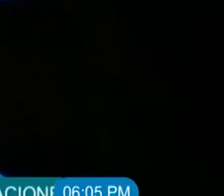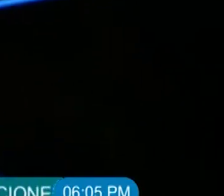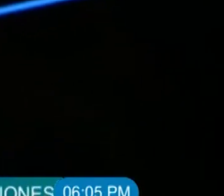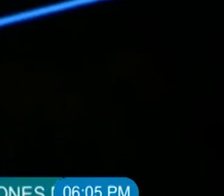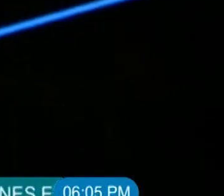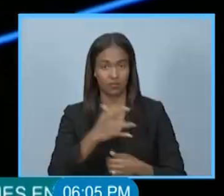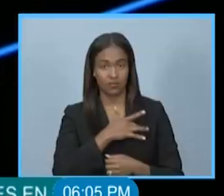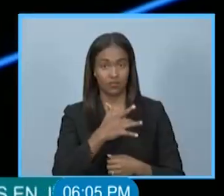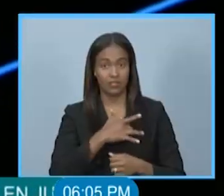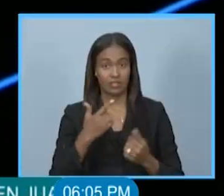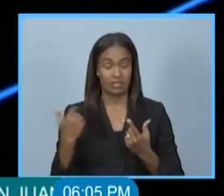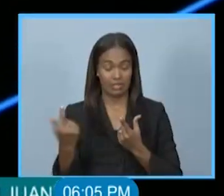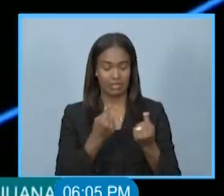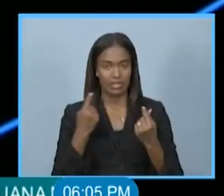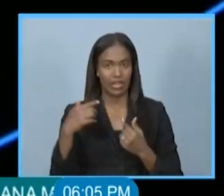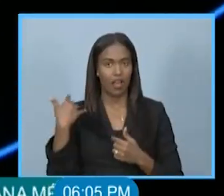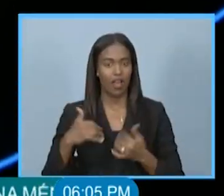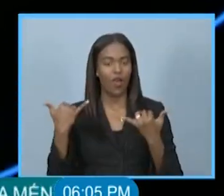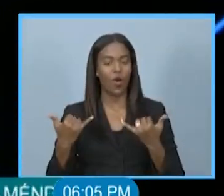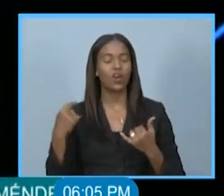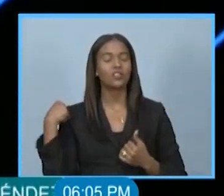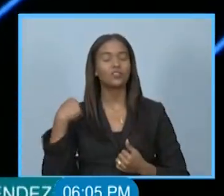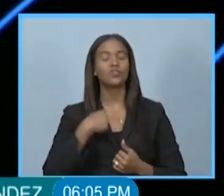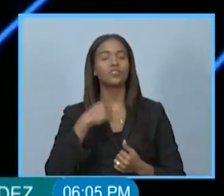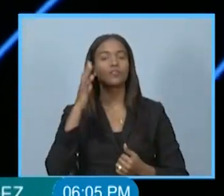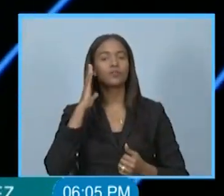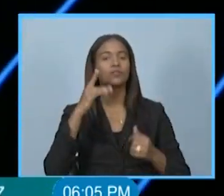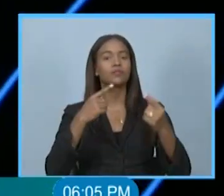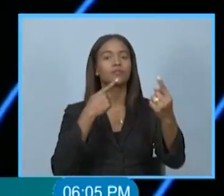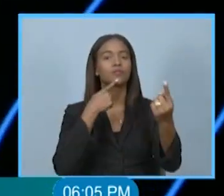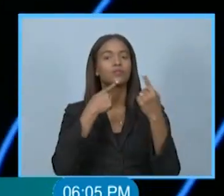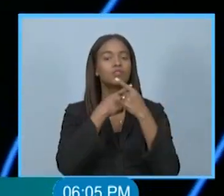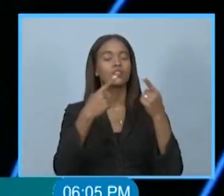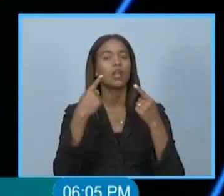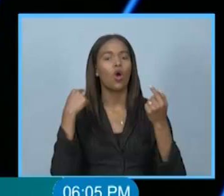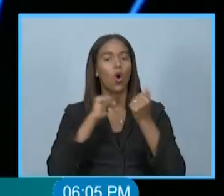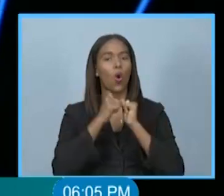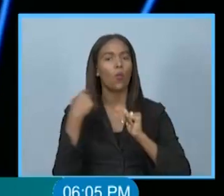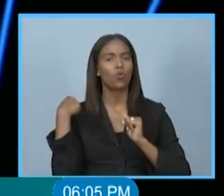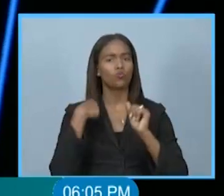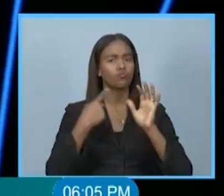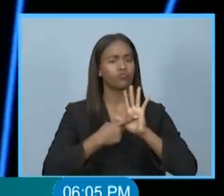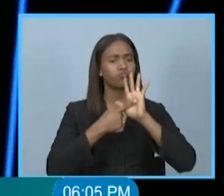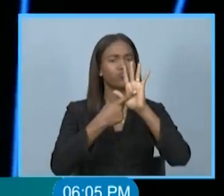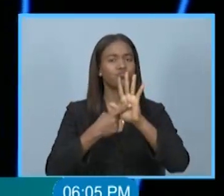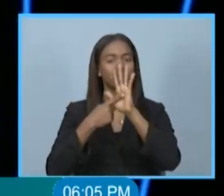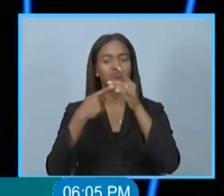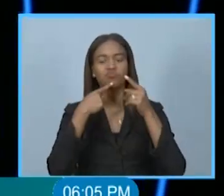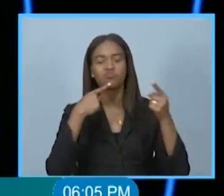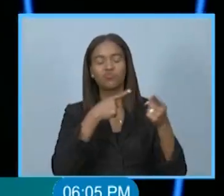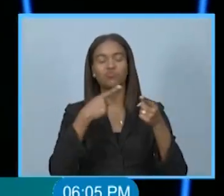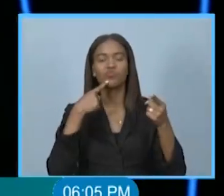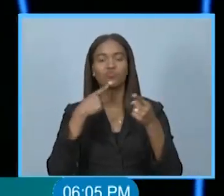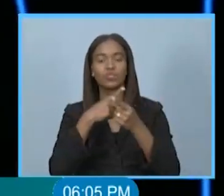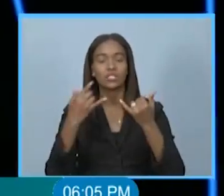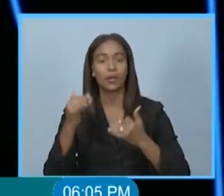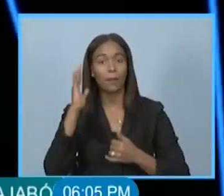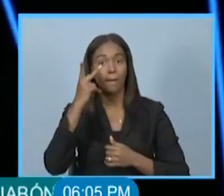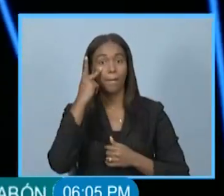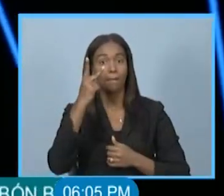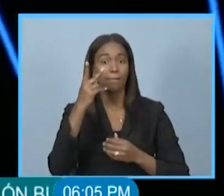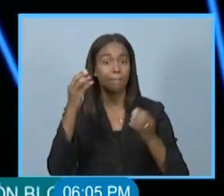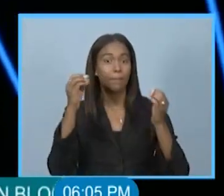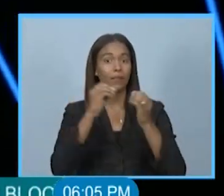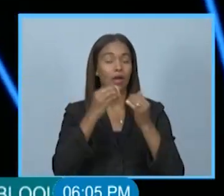cosquillita esa adrenalina y bueno en este caso Les vamos a Mostrar cómo hacemos esta emisión estelar de Central de noticias y van a ver ustedes